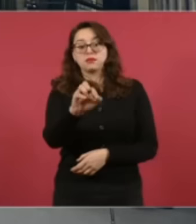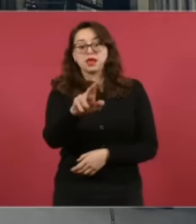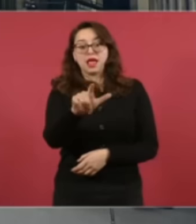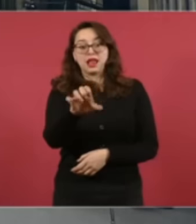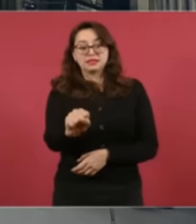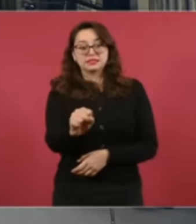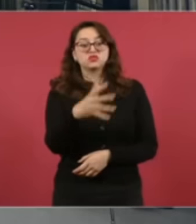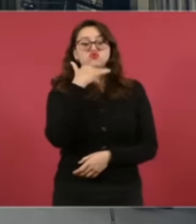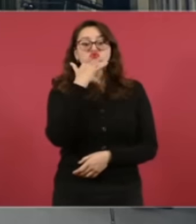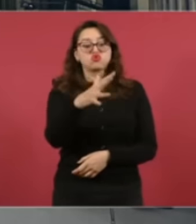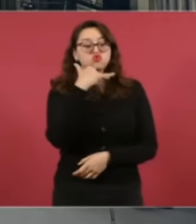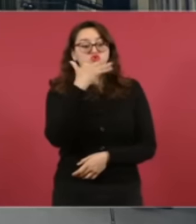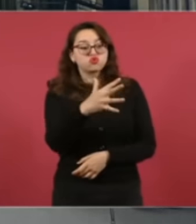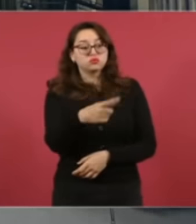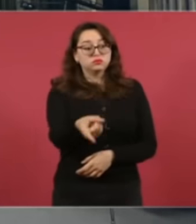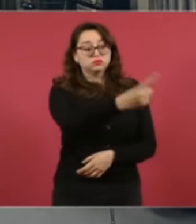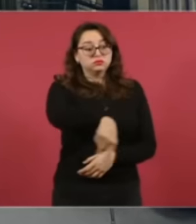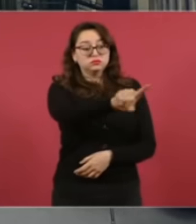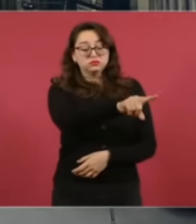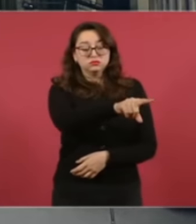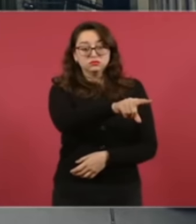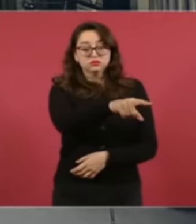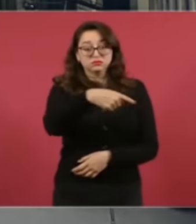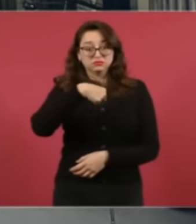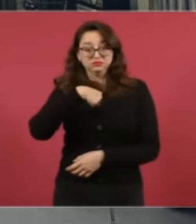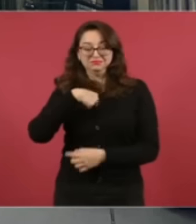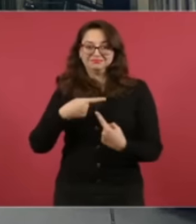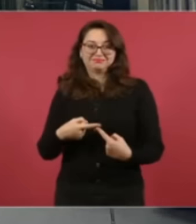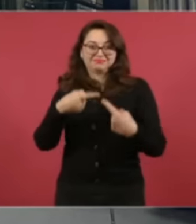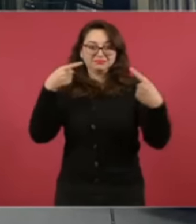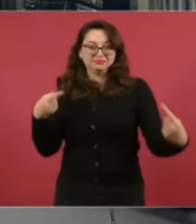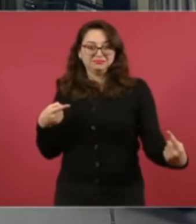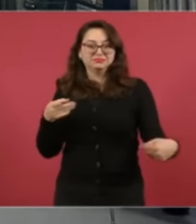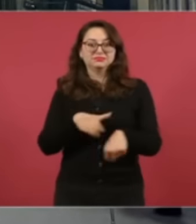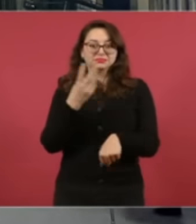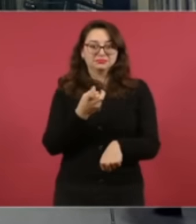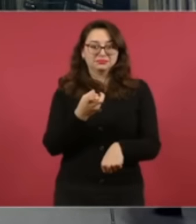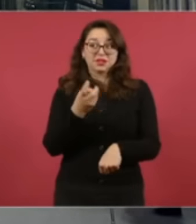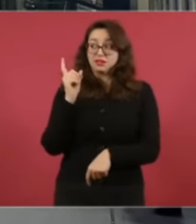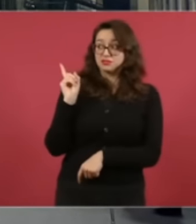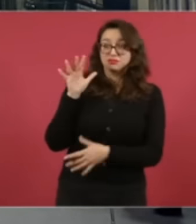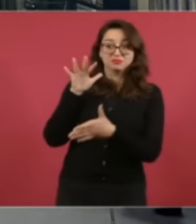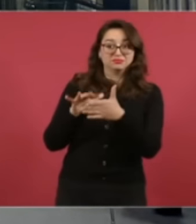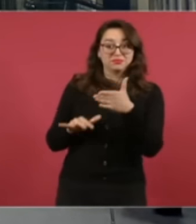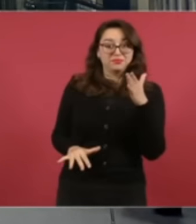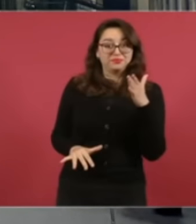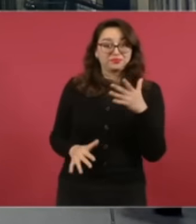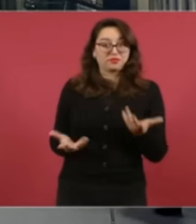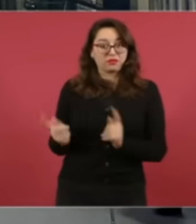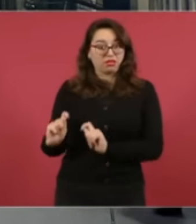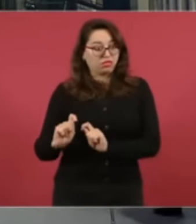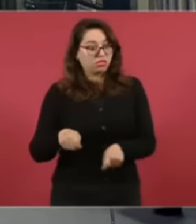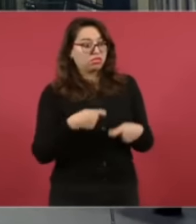corruptos o empleados al servicio de la oligarquía que se sentían los dueños de